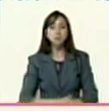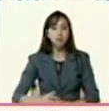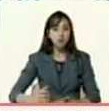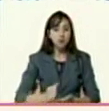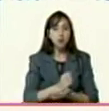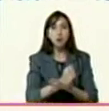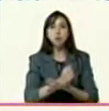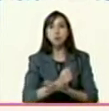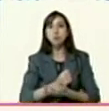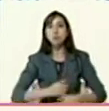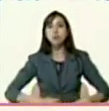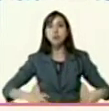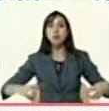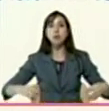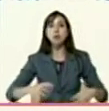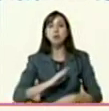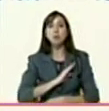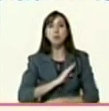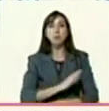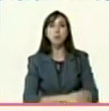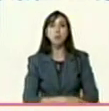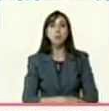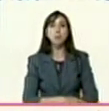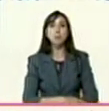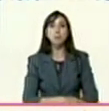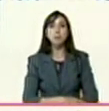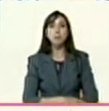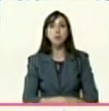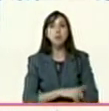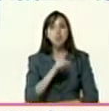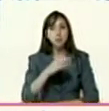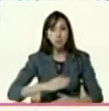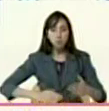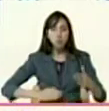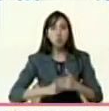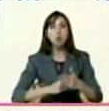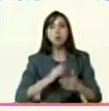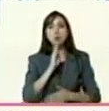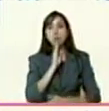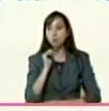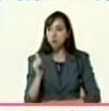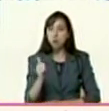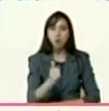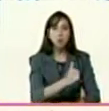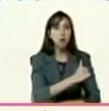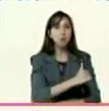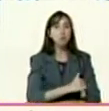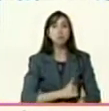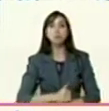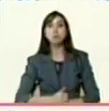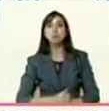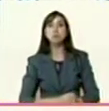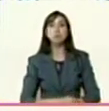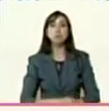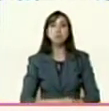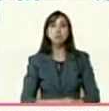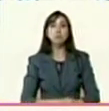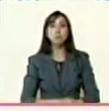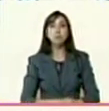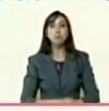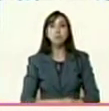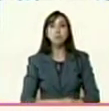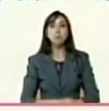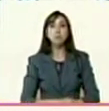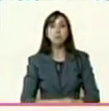el bloqueo e inmovilización de las cuentas bancarias, cualquier otro instrumento y cualquier otro